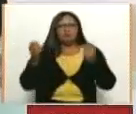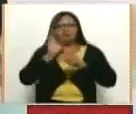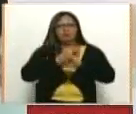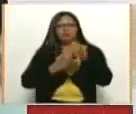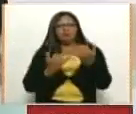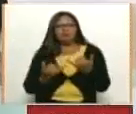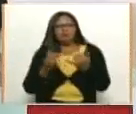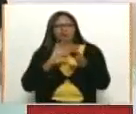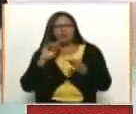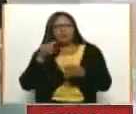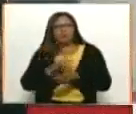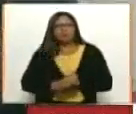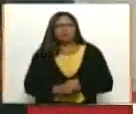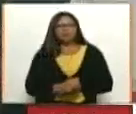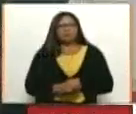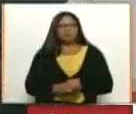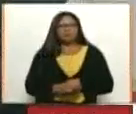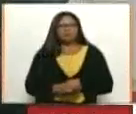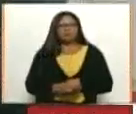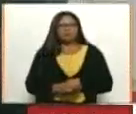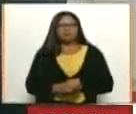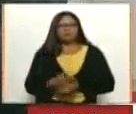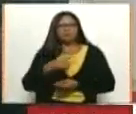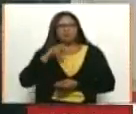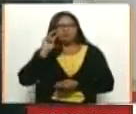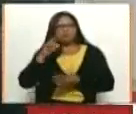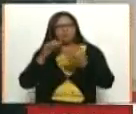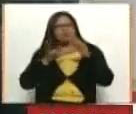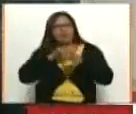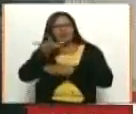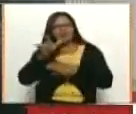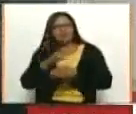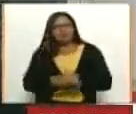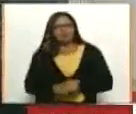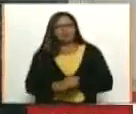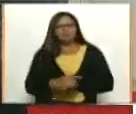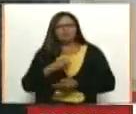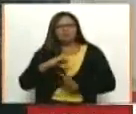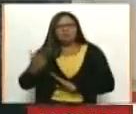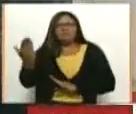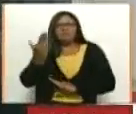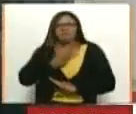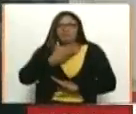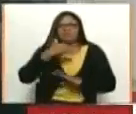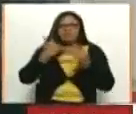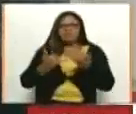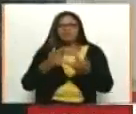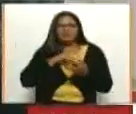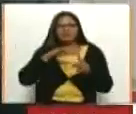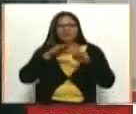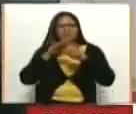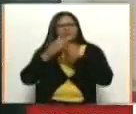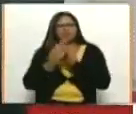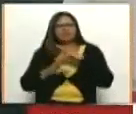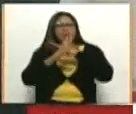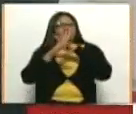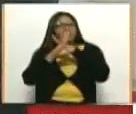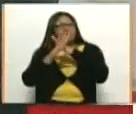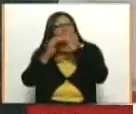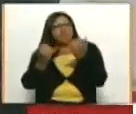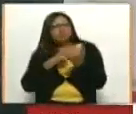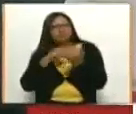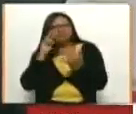somos una ruta marítima, nosotros somos una ruta aérea que afecta, o sea, la situación de bloqueo, de aislamiento que le